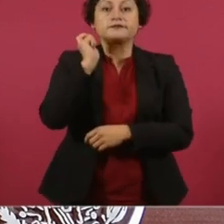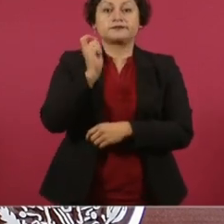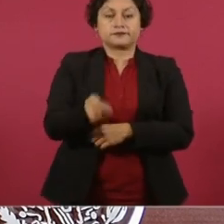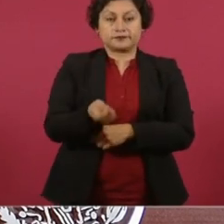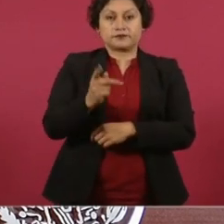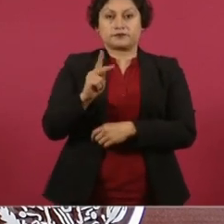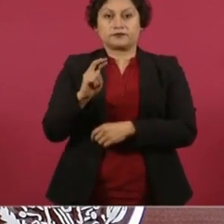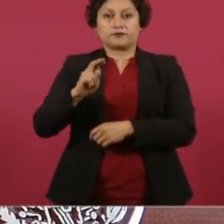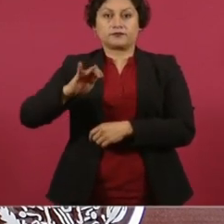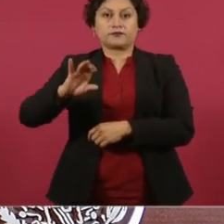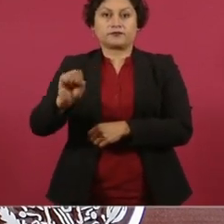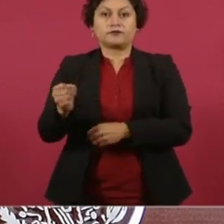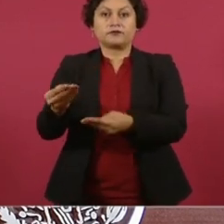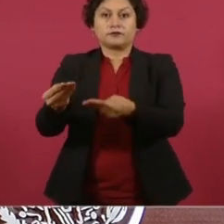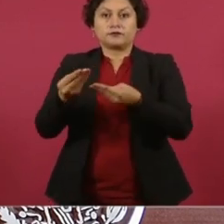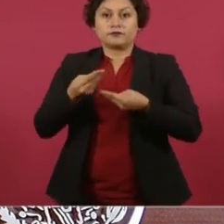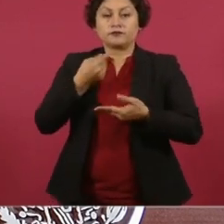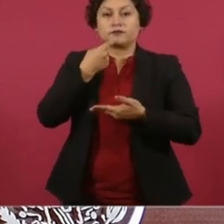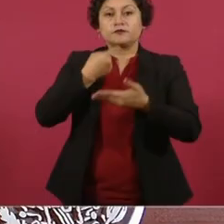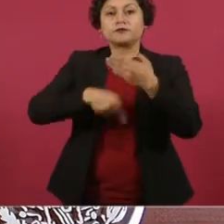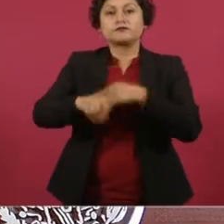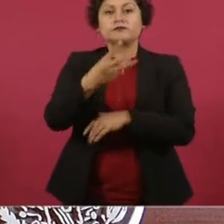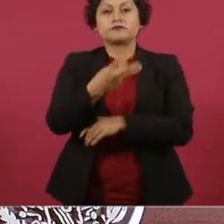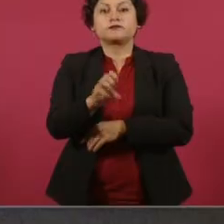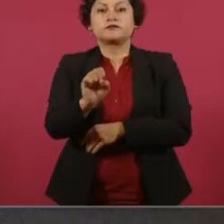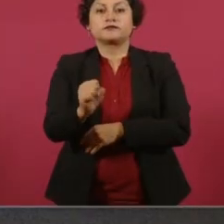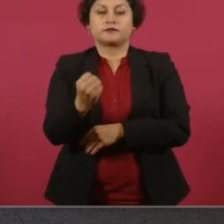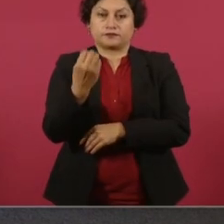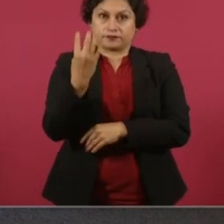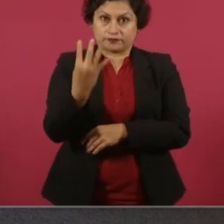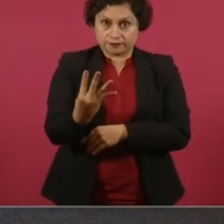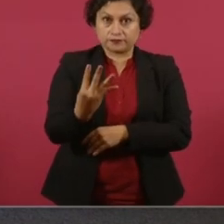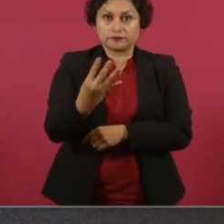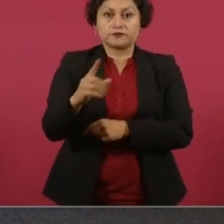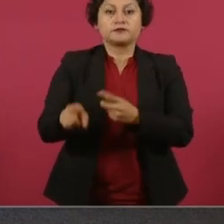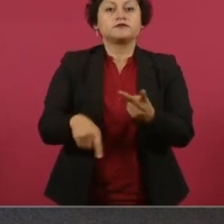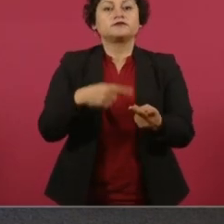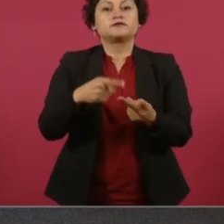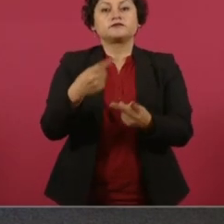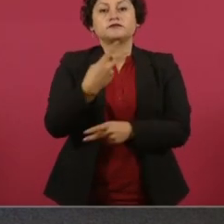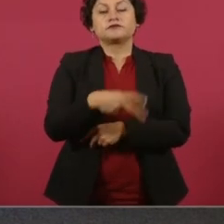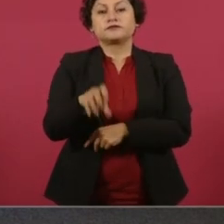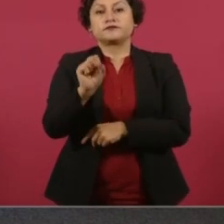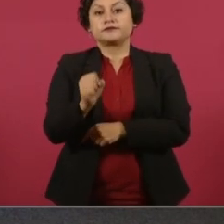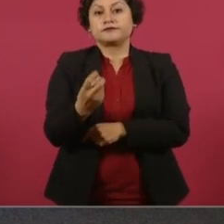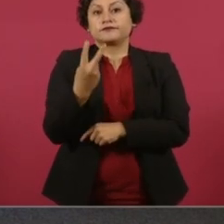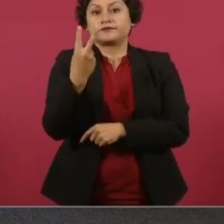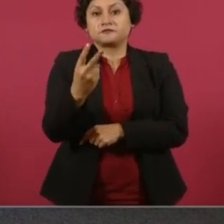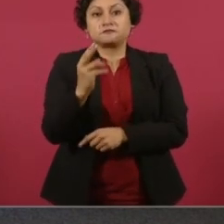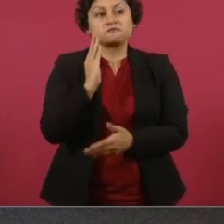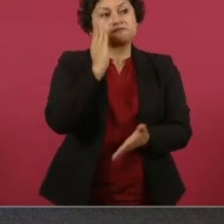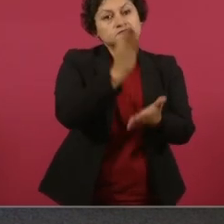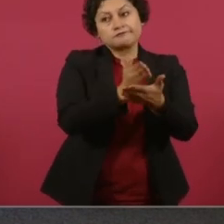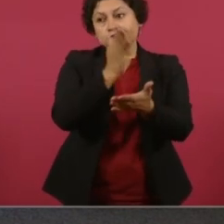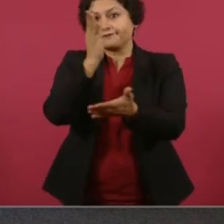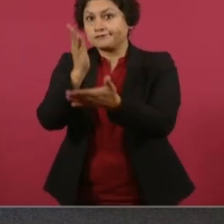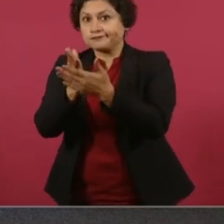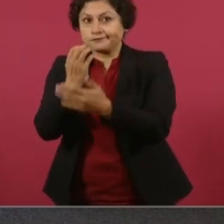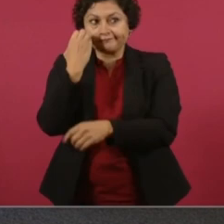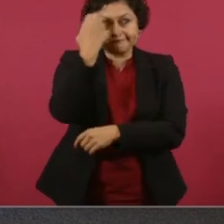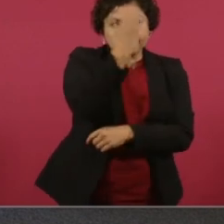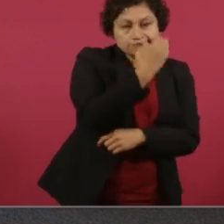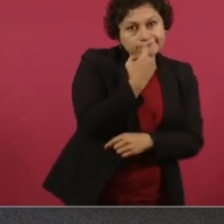atendió 364 denuncias, realizó 262 verificaciones y/o visitas